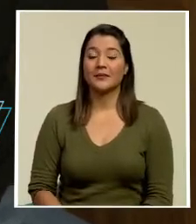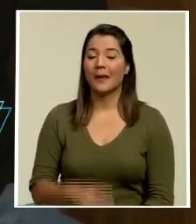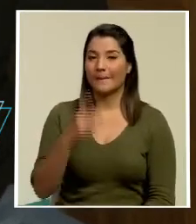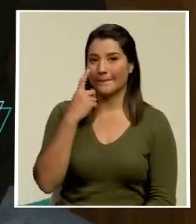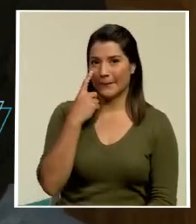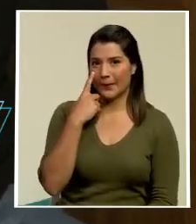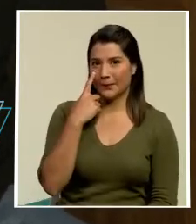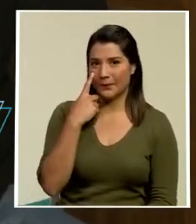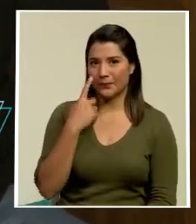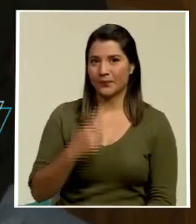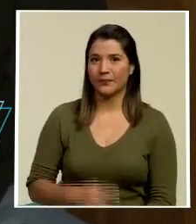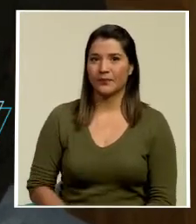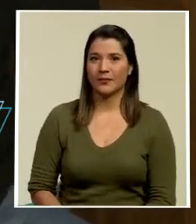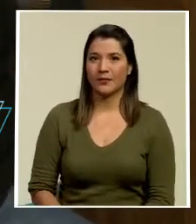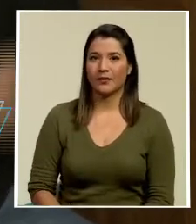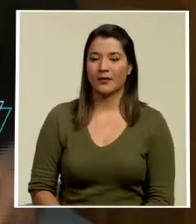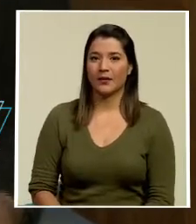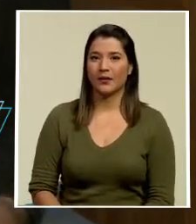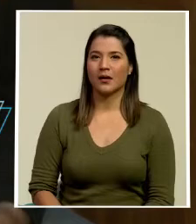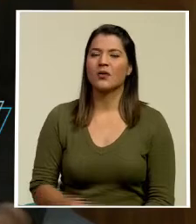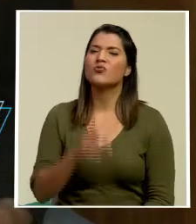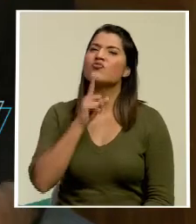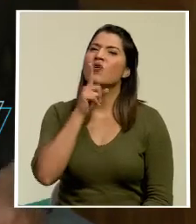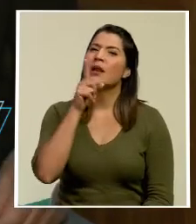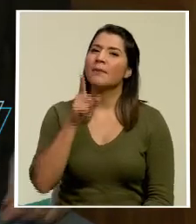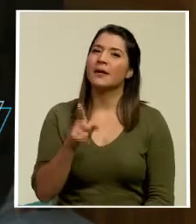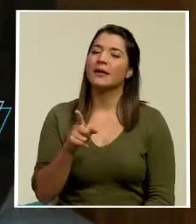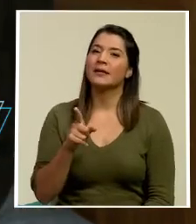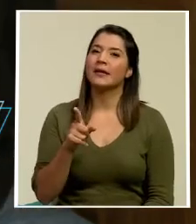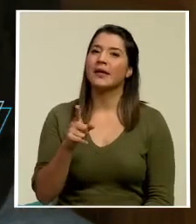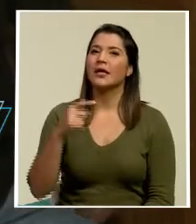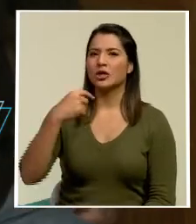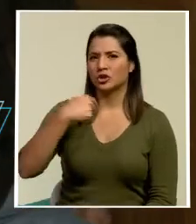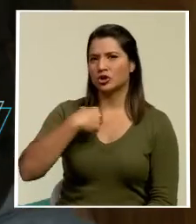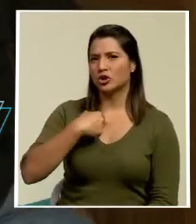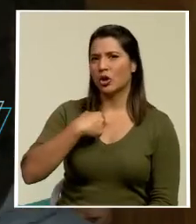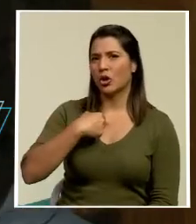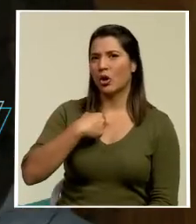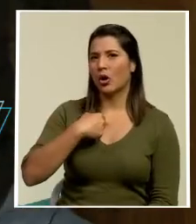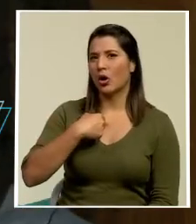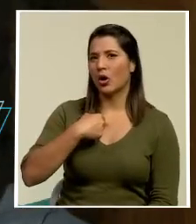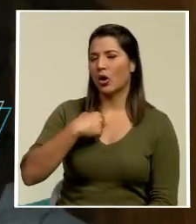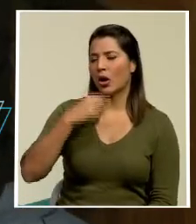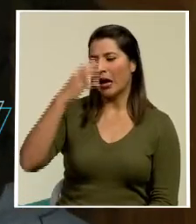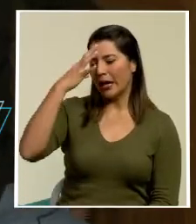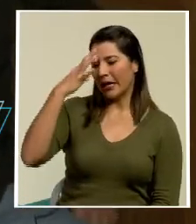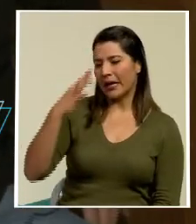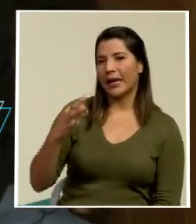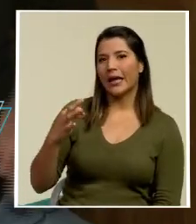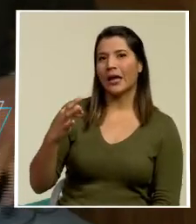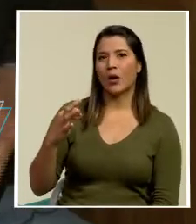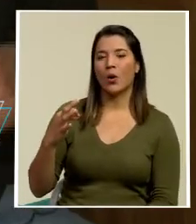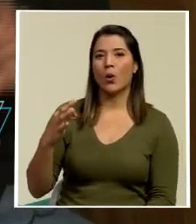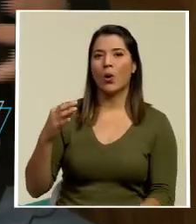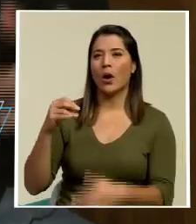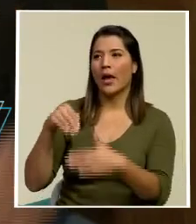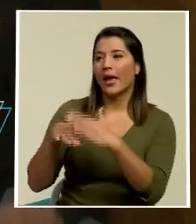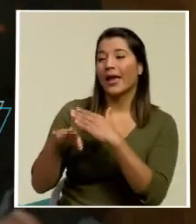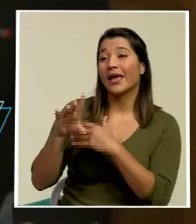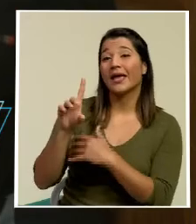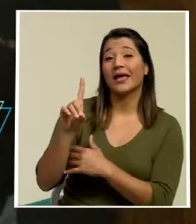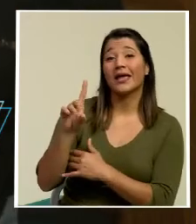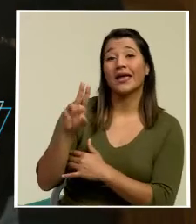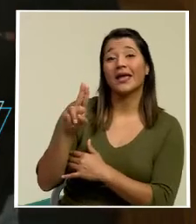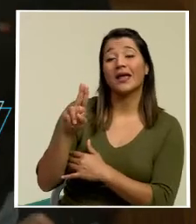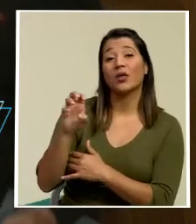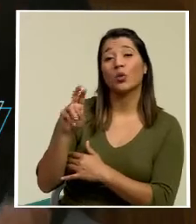Mira, en realidad yo creo en el dictado, creo en el duende, creo en